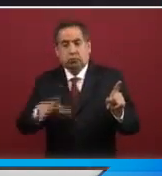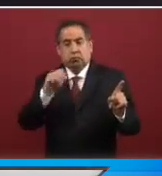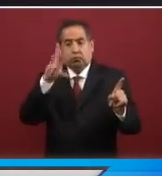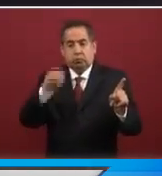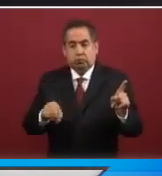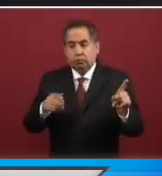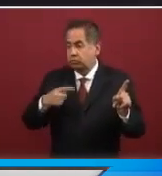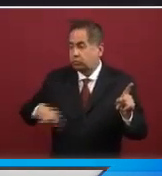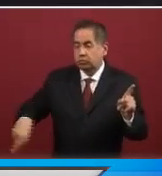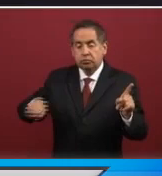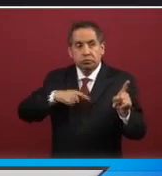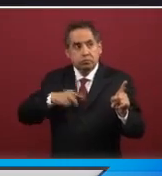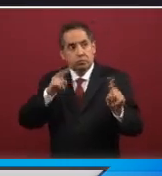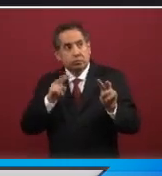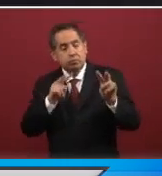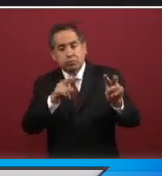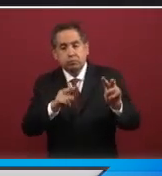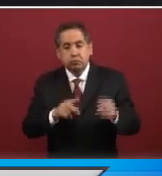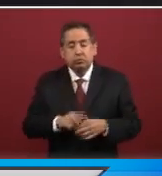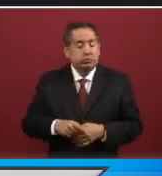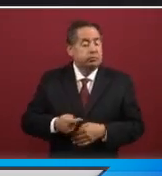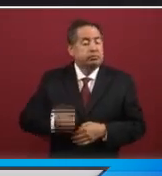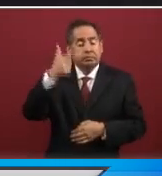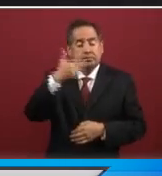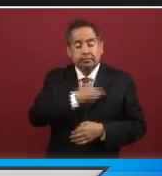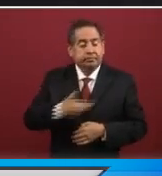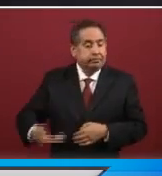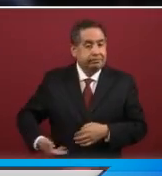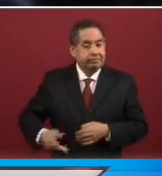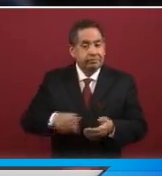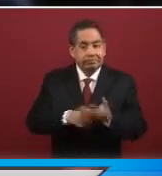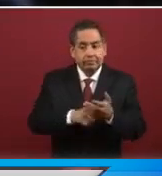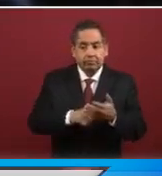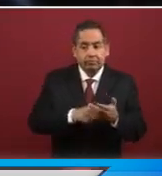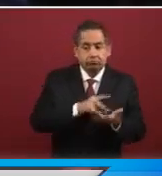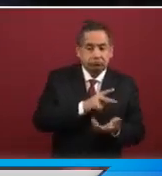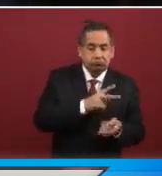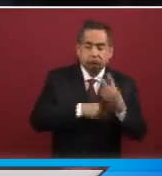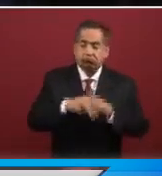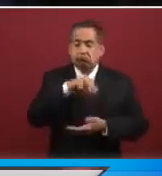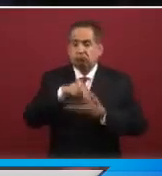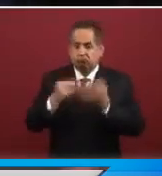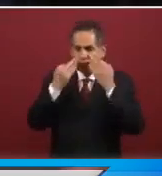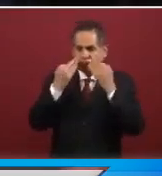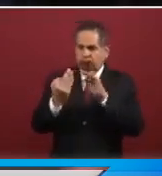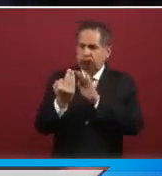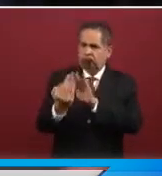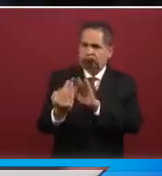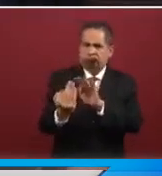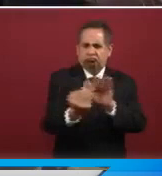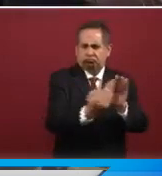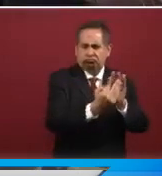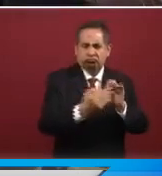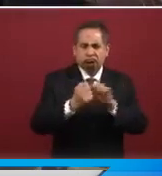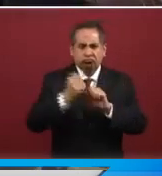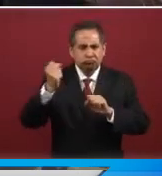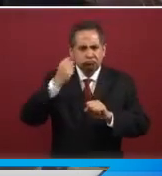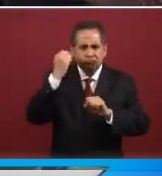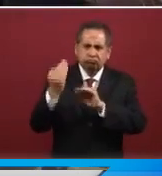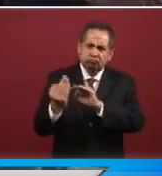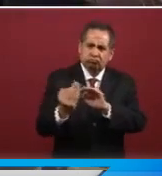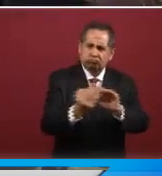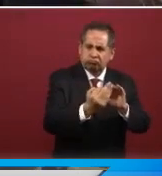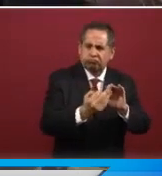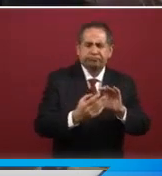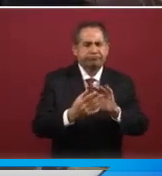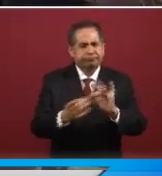atacan ferozmente todos los días como parte de la lucha contra el neoliberalismo histórico impuesto en México y América Latina, y le cuestiona si está